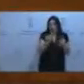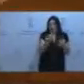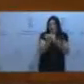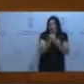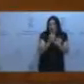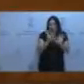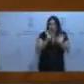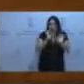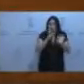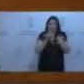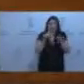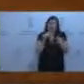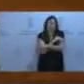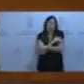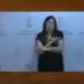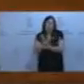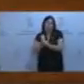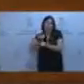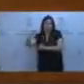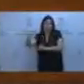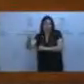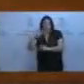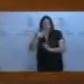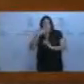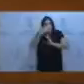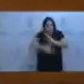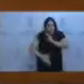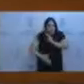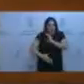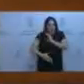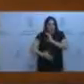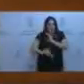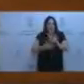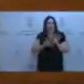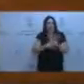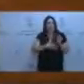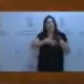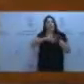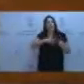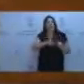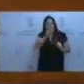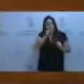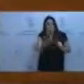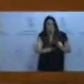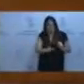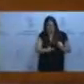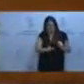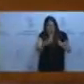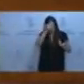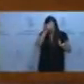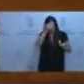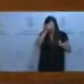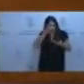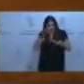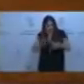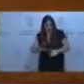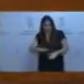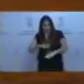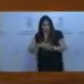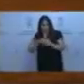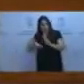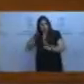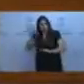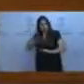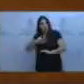tienen incompatibilidad. Si se limitase, podría pasar que un titular con varios hijos mayores de edad, solo uno de ellos